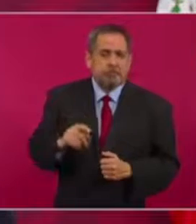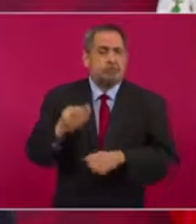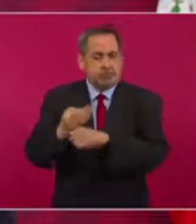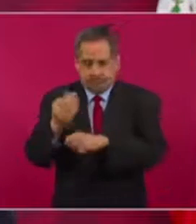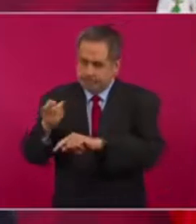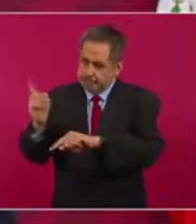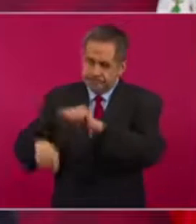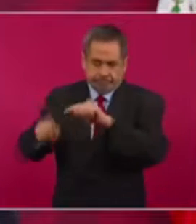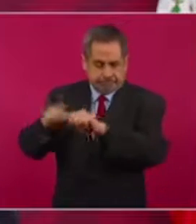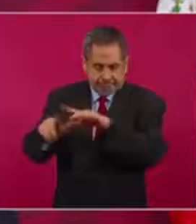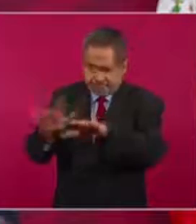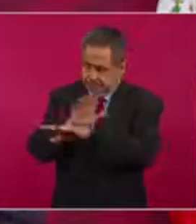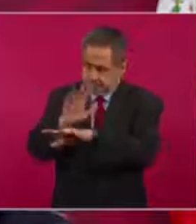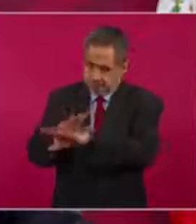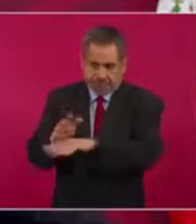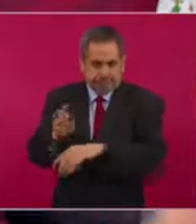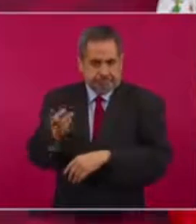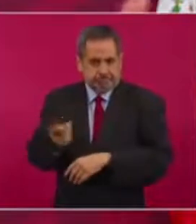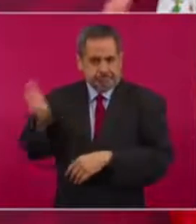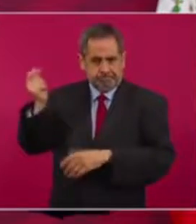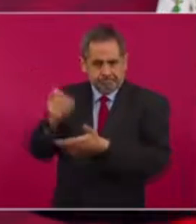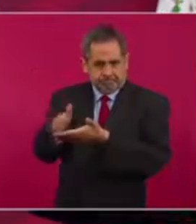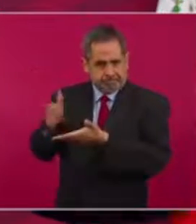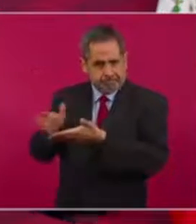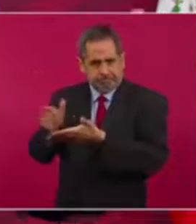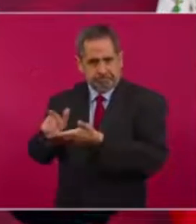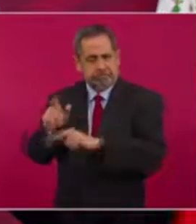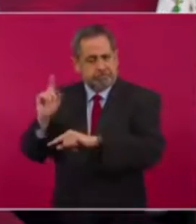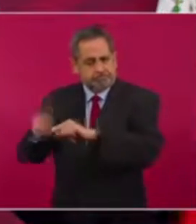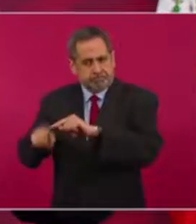limpiando para